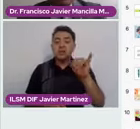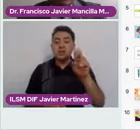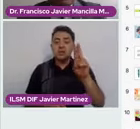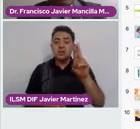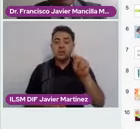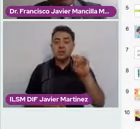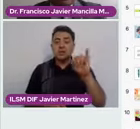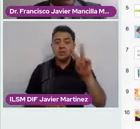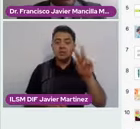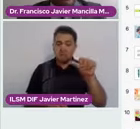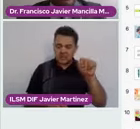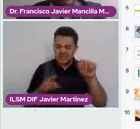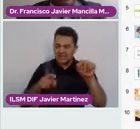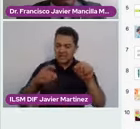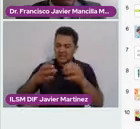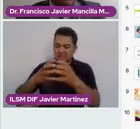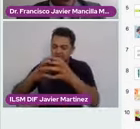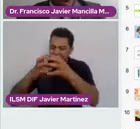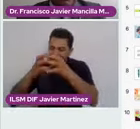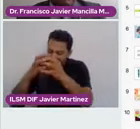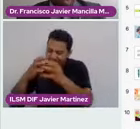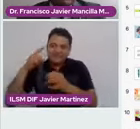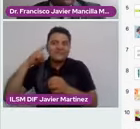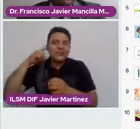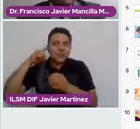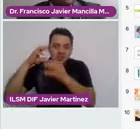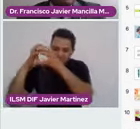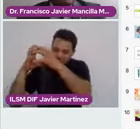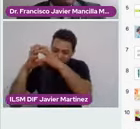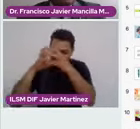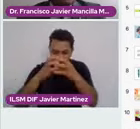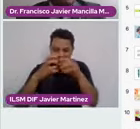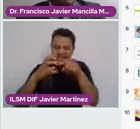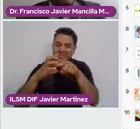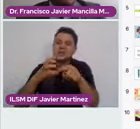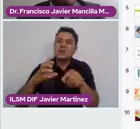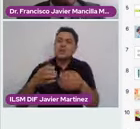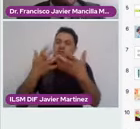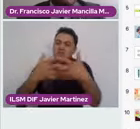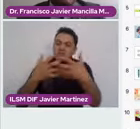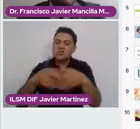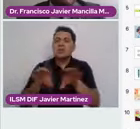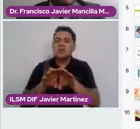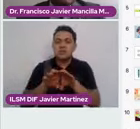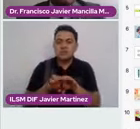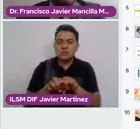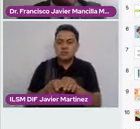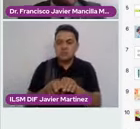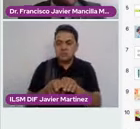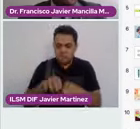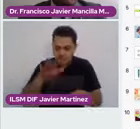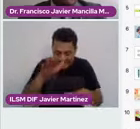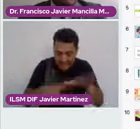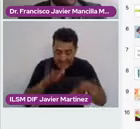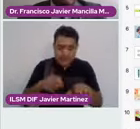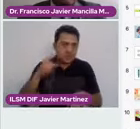nuestro aparato de la audición? Esto es importante para entrar en tema en lo que es el zumbido y por qué es la génesis, porque puede